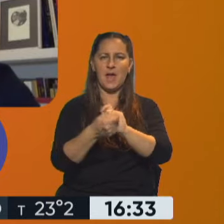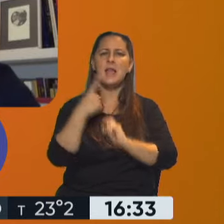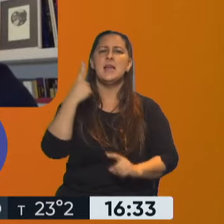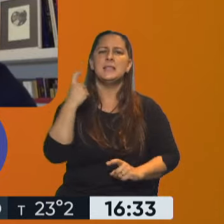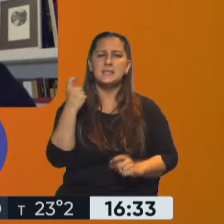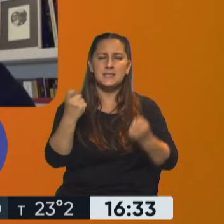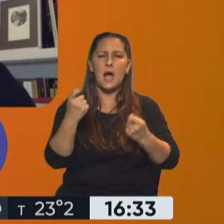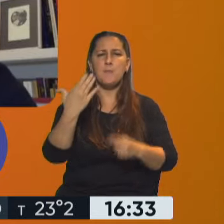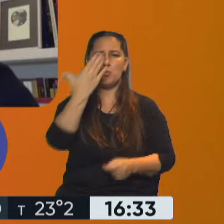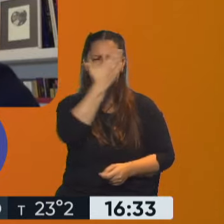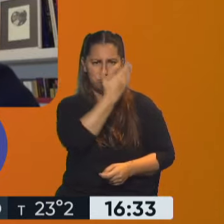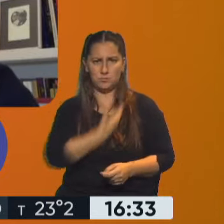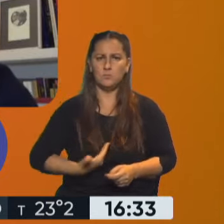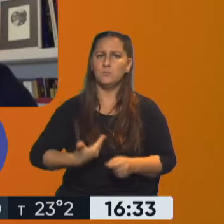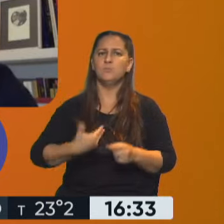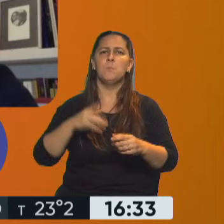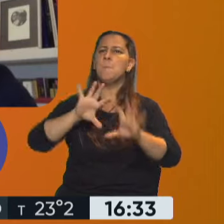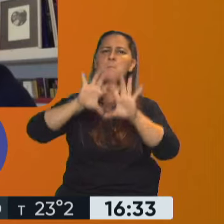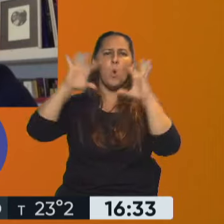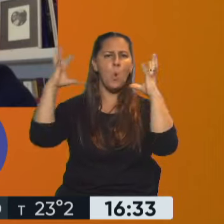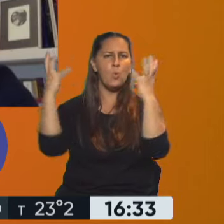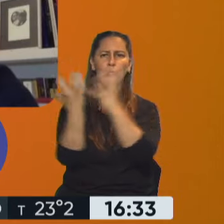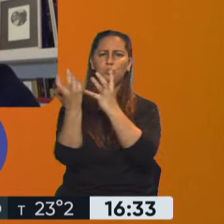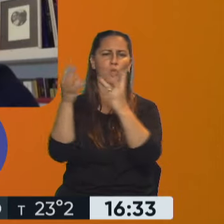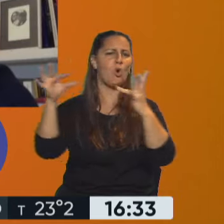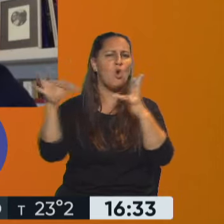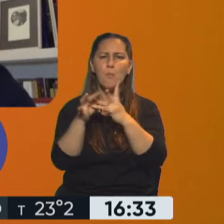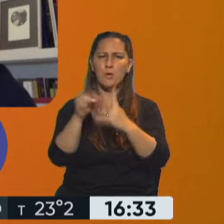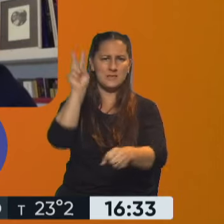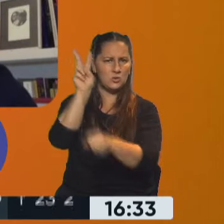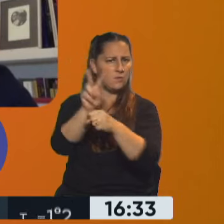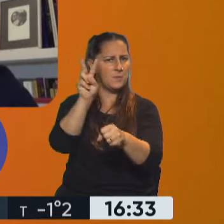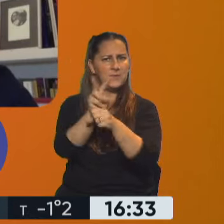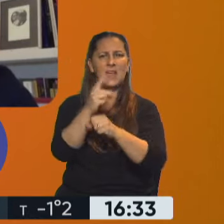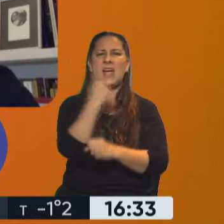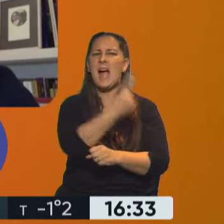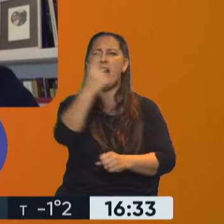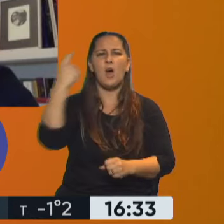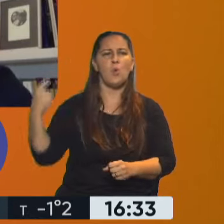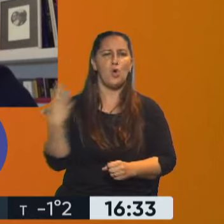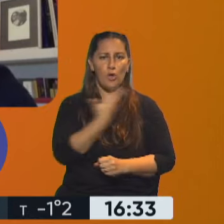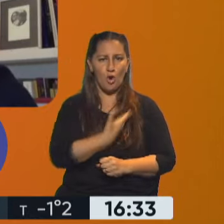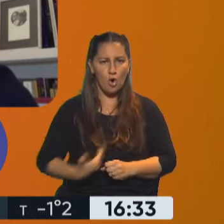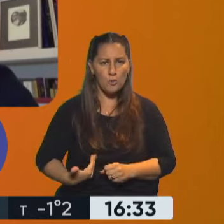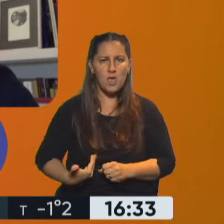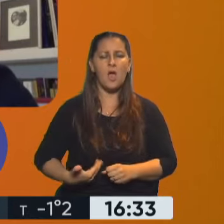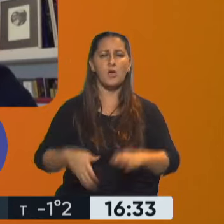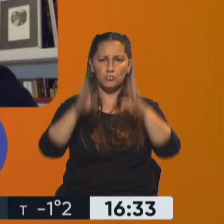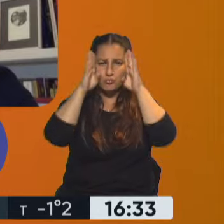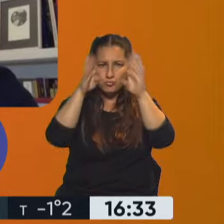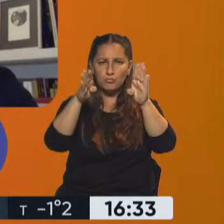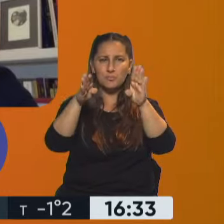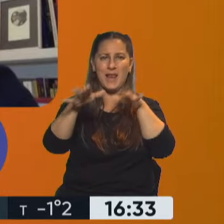dirigencia mundial y, por supuesto, un compromiso de cada uno, todos y cada uno de los gobiernos, para poder dar vuelta